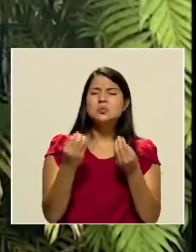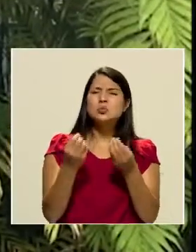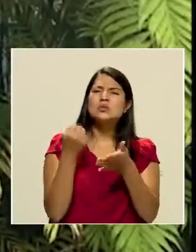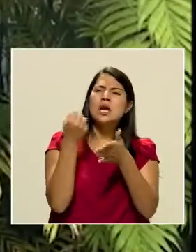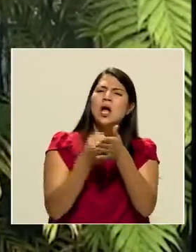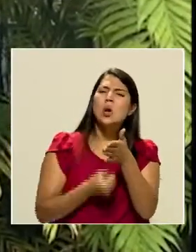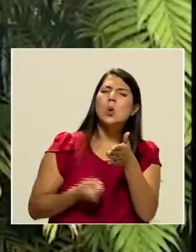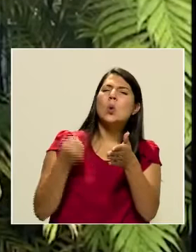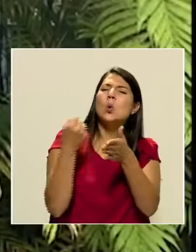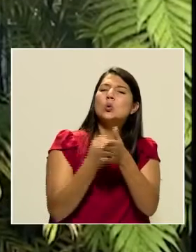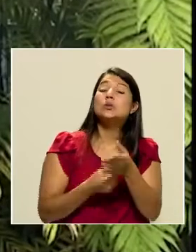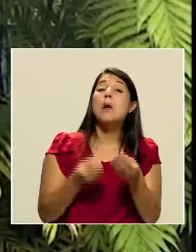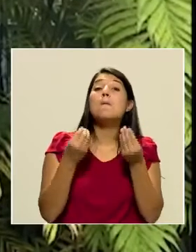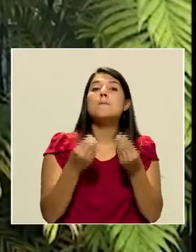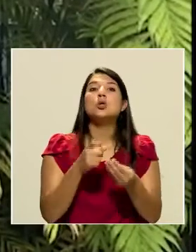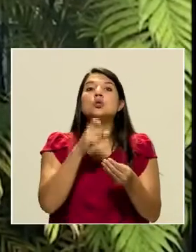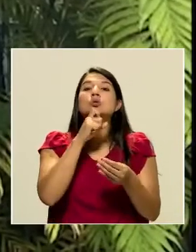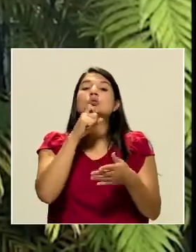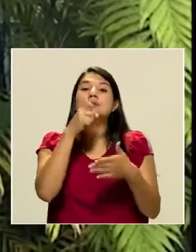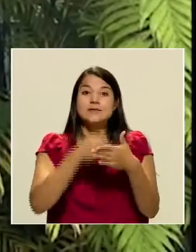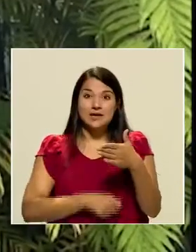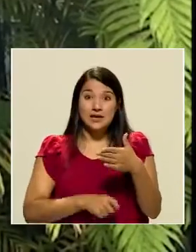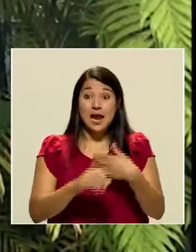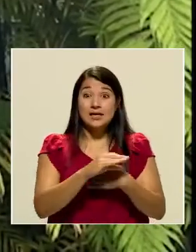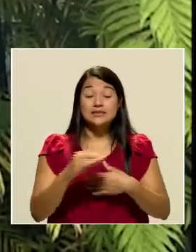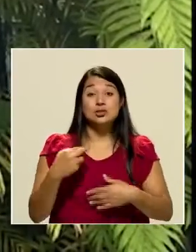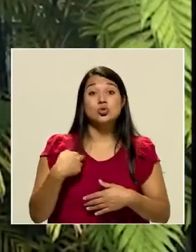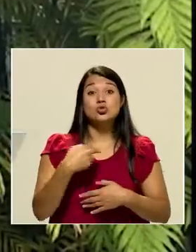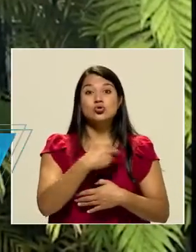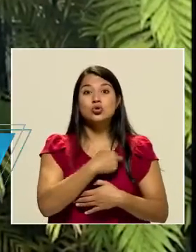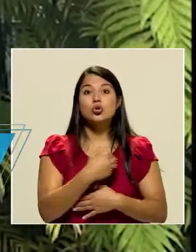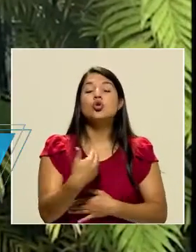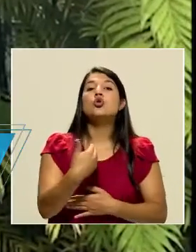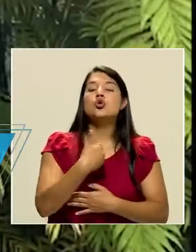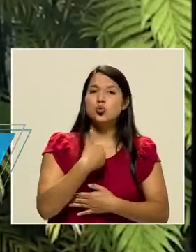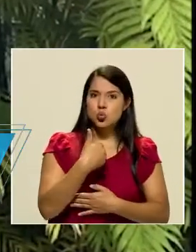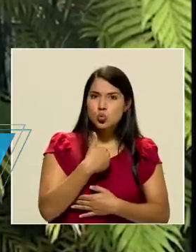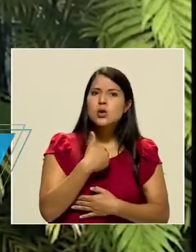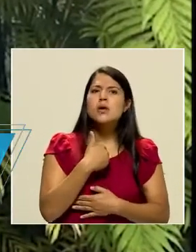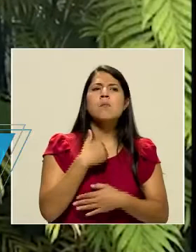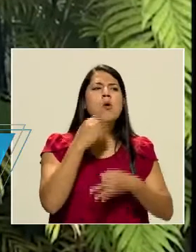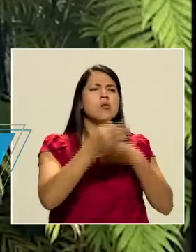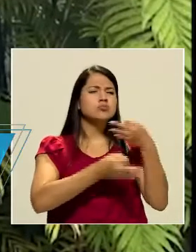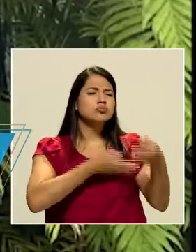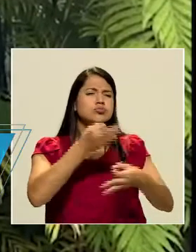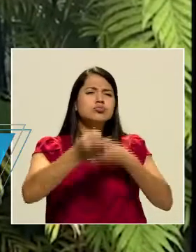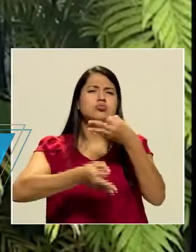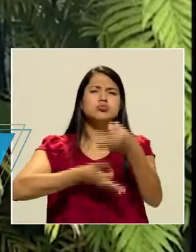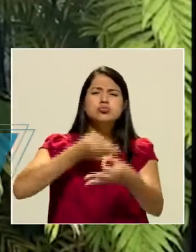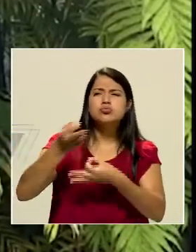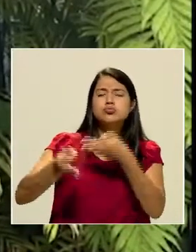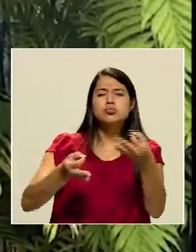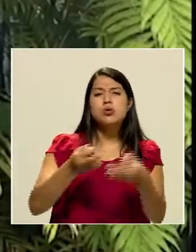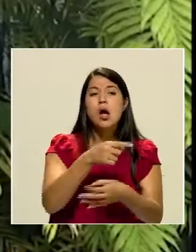lucha muy dura, donde tuvimos que convencer a múltiples sectores para que el